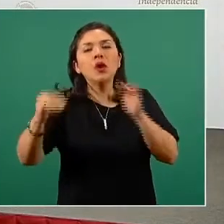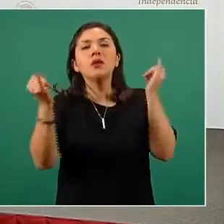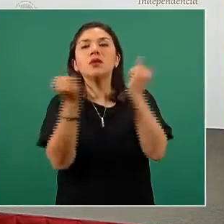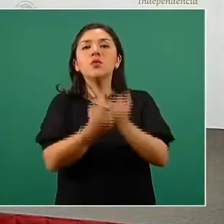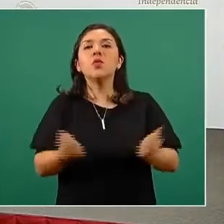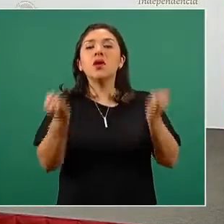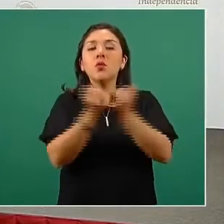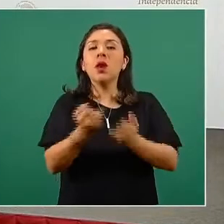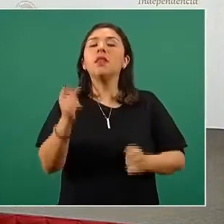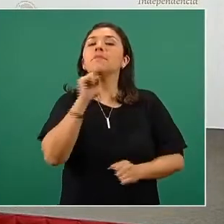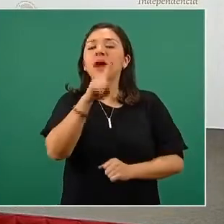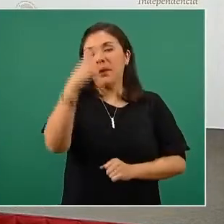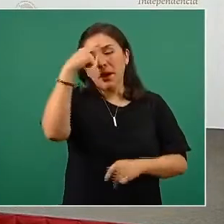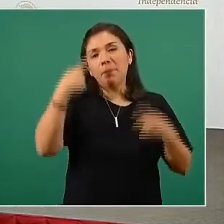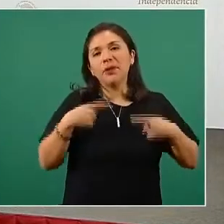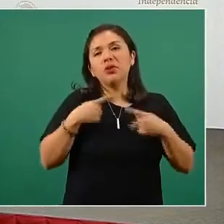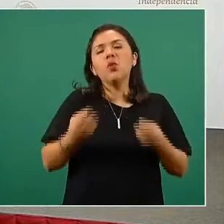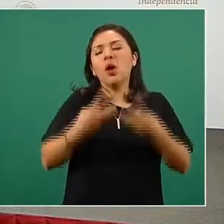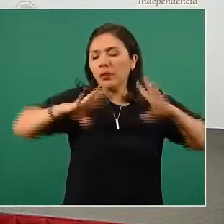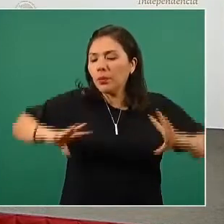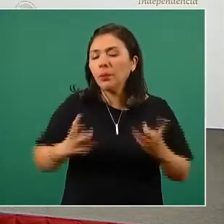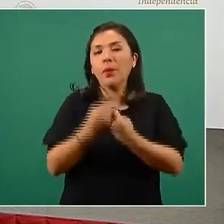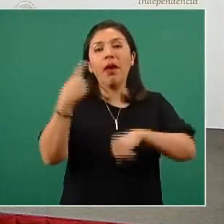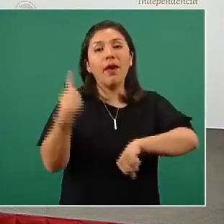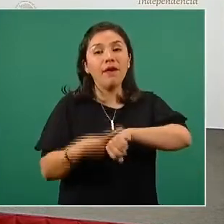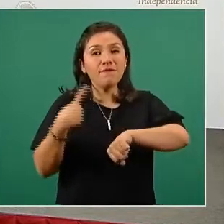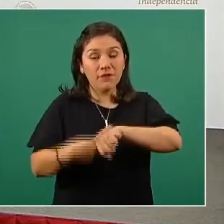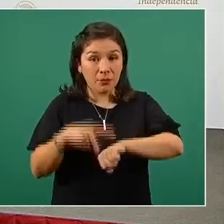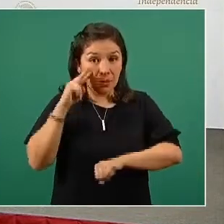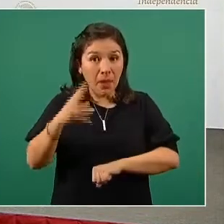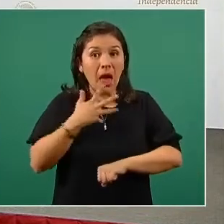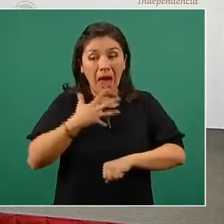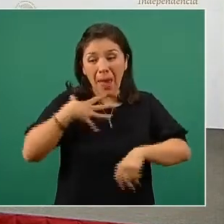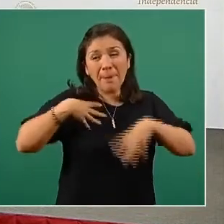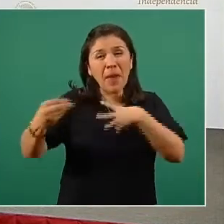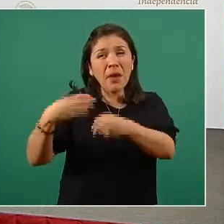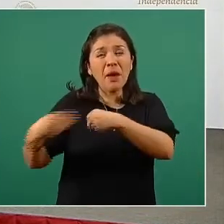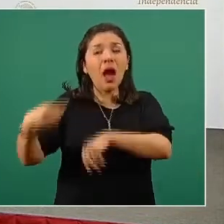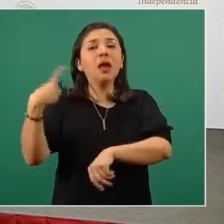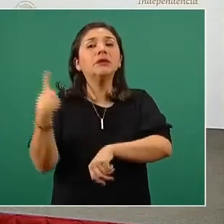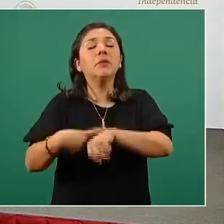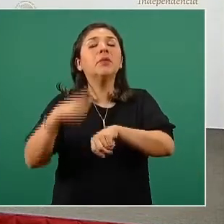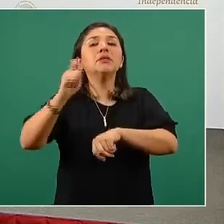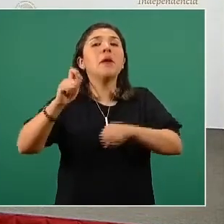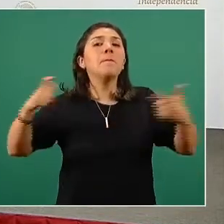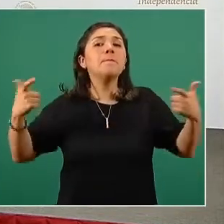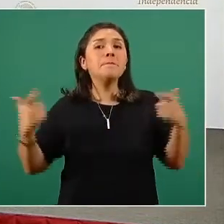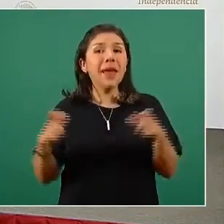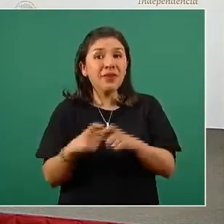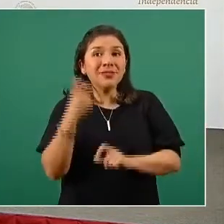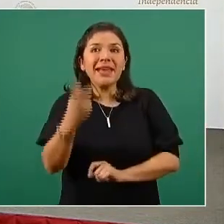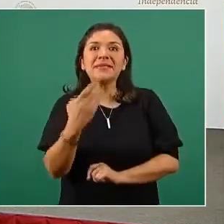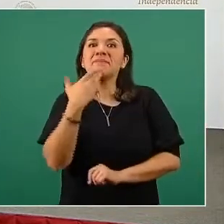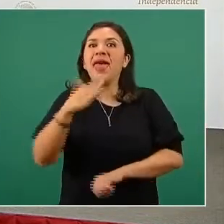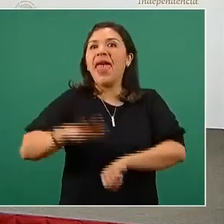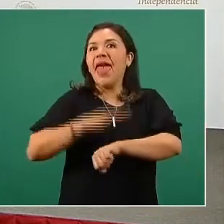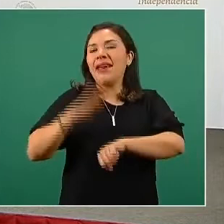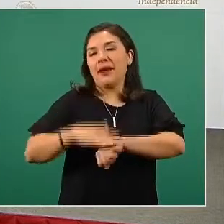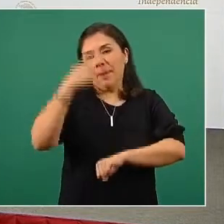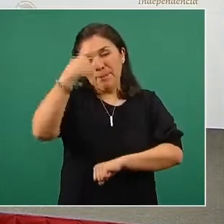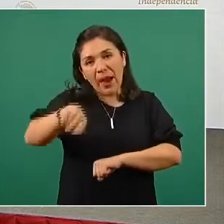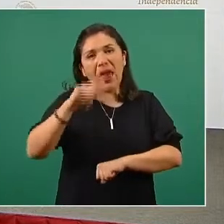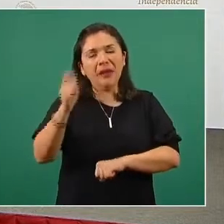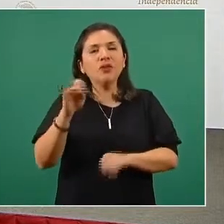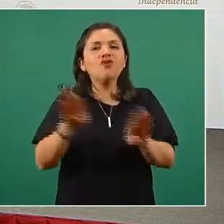ocurre con los casos estimados. Es decir, ha habido una disminución de contagios y esto es favorable para el